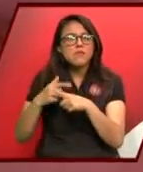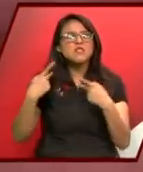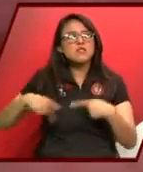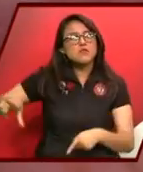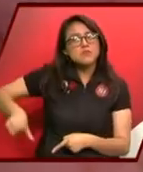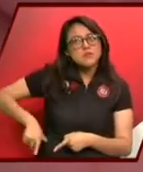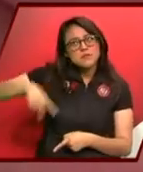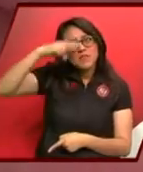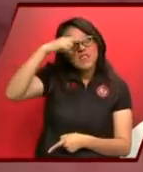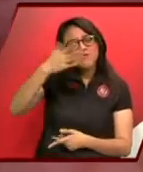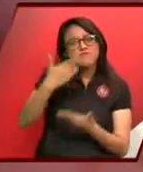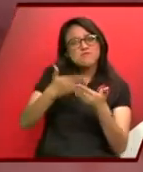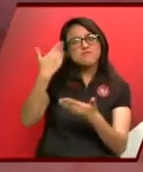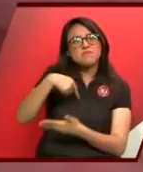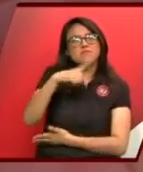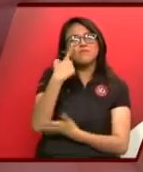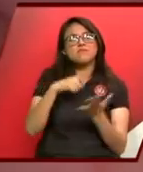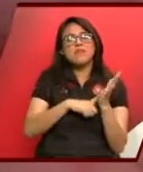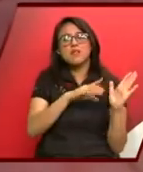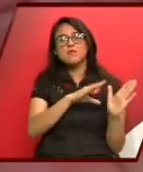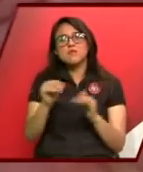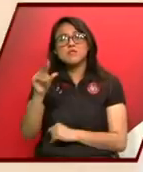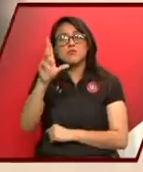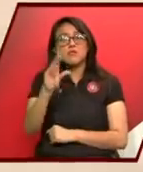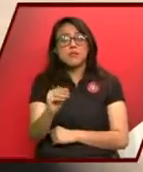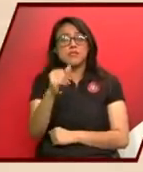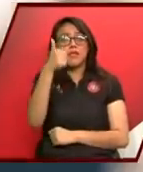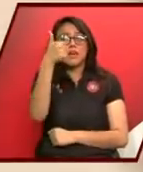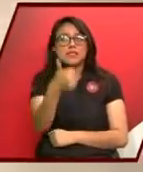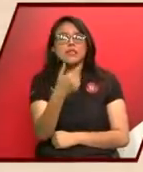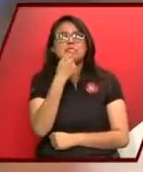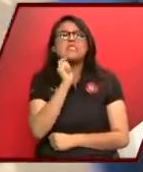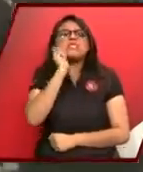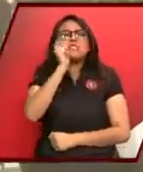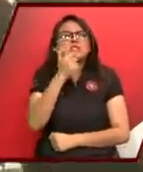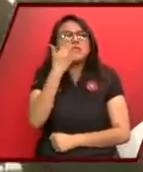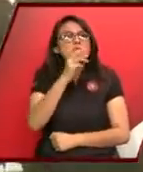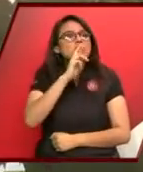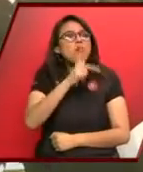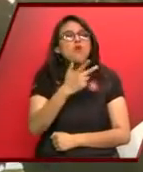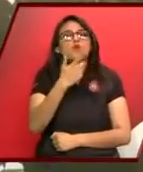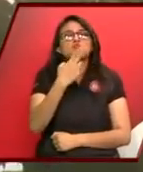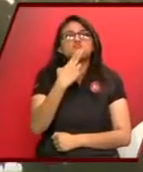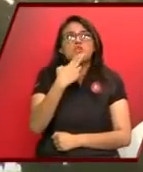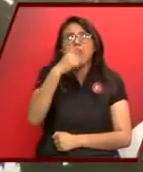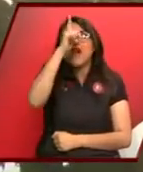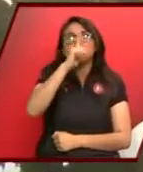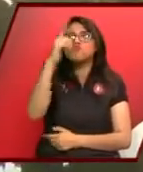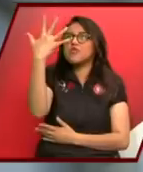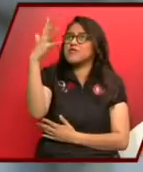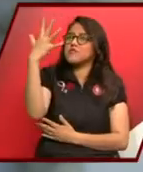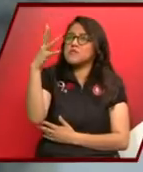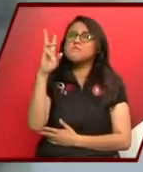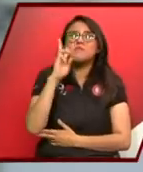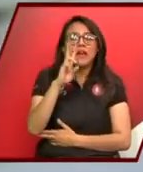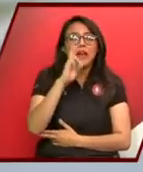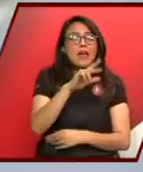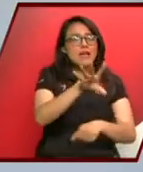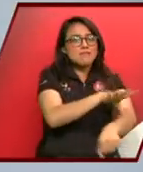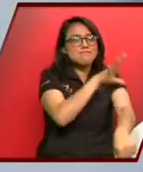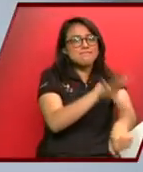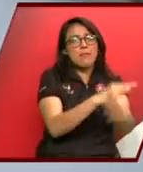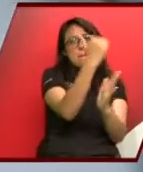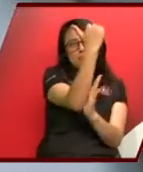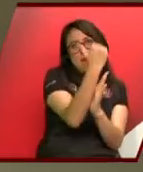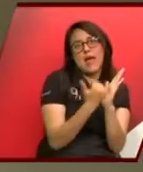gobierno mexicano desde el año 1996 pretende aprovechar mejor las horas de luz solar y consumir menos